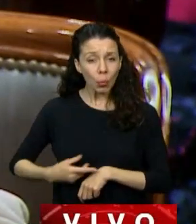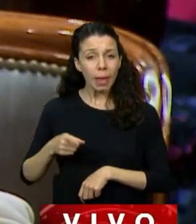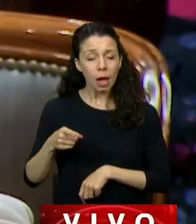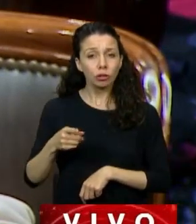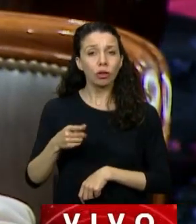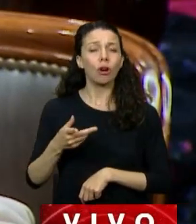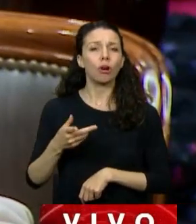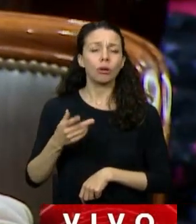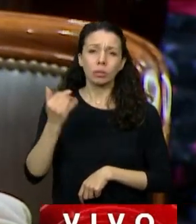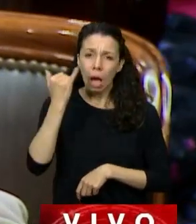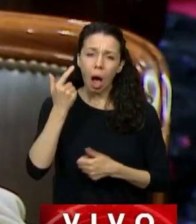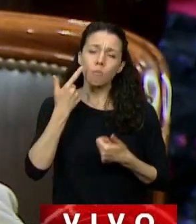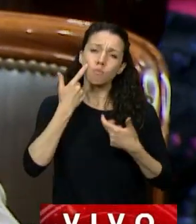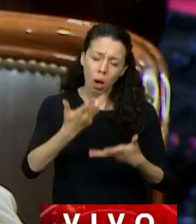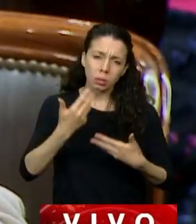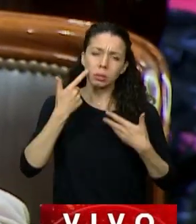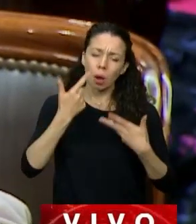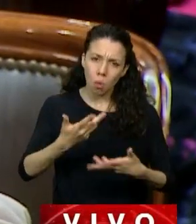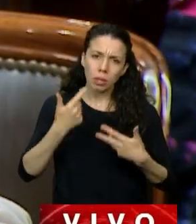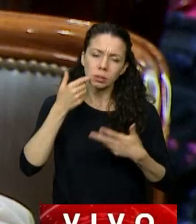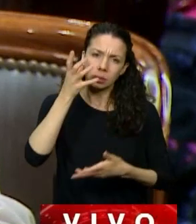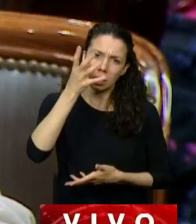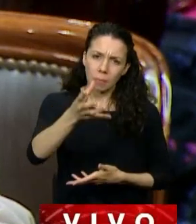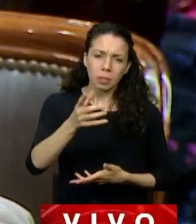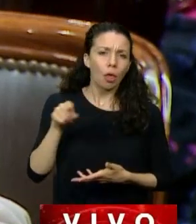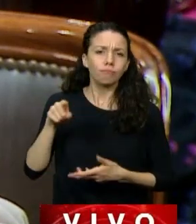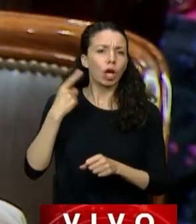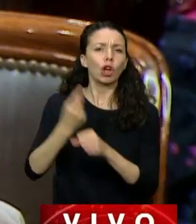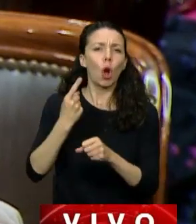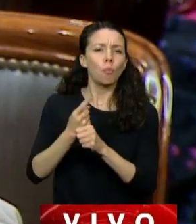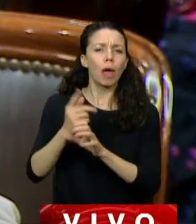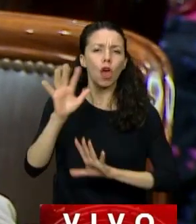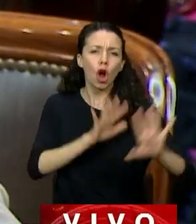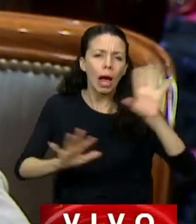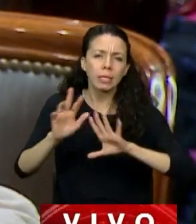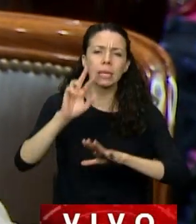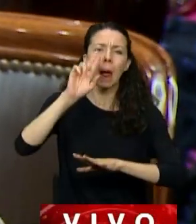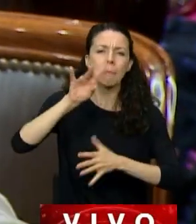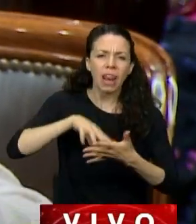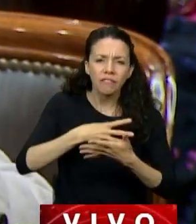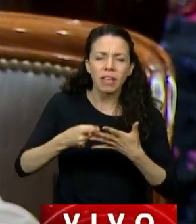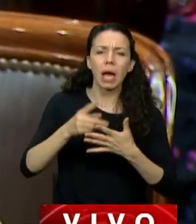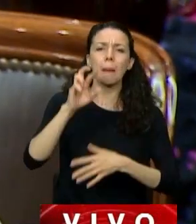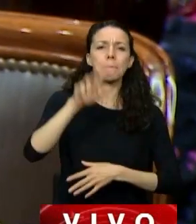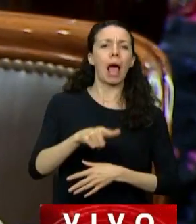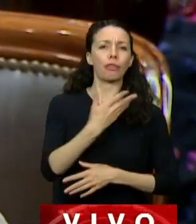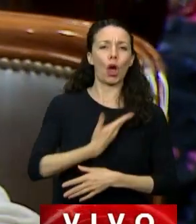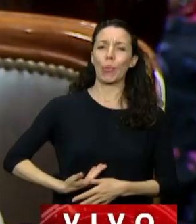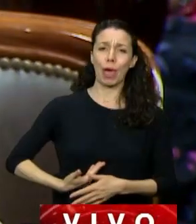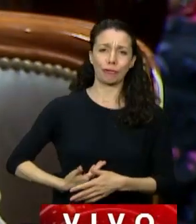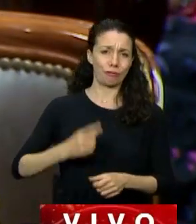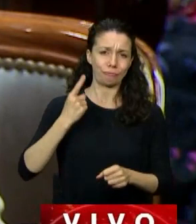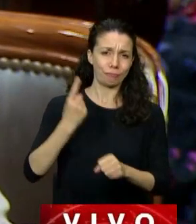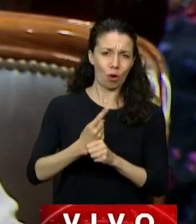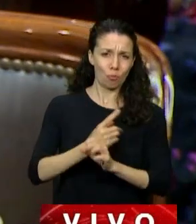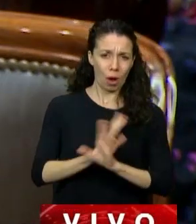lamentablemente, sobradas muestras de que es incapaz de diseñar y de ejecutar un plan de gobierno. Así que yo creo que esto es lo mínimo que